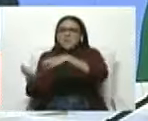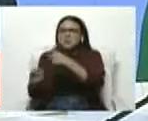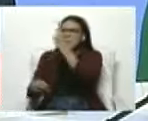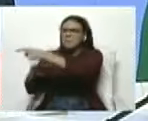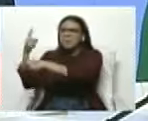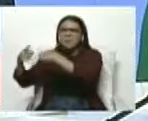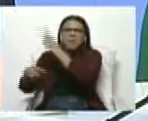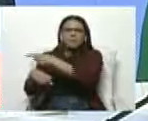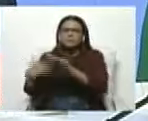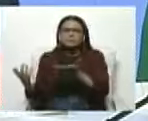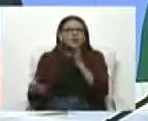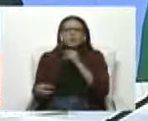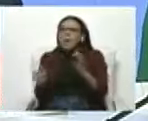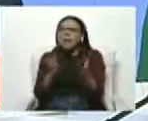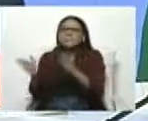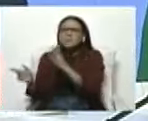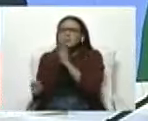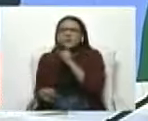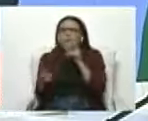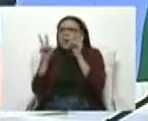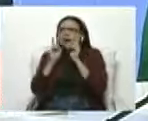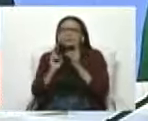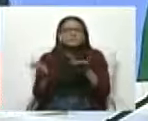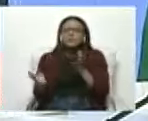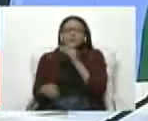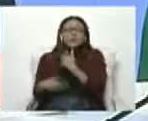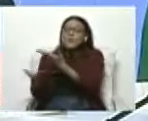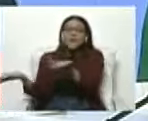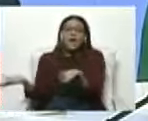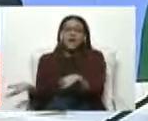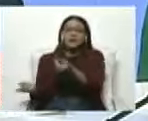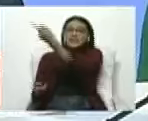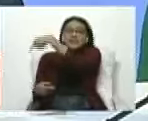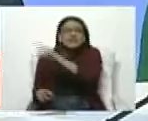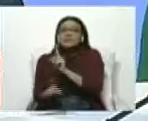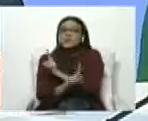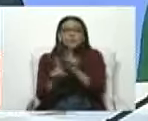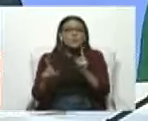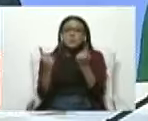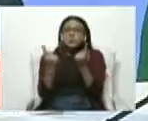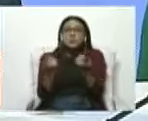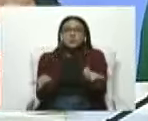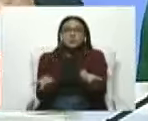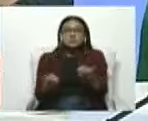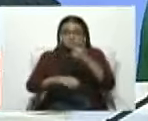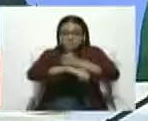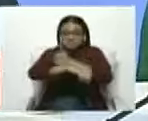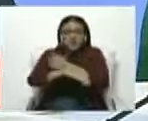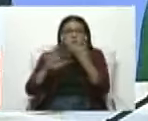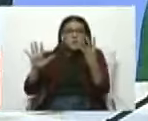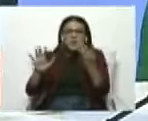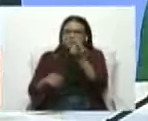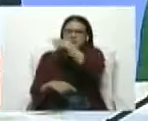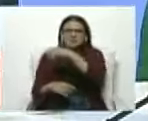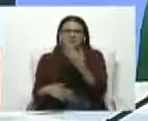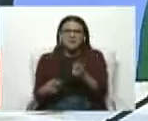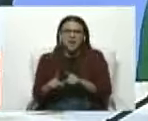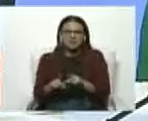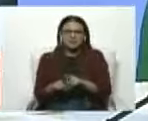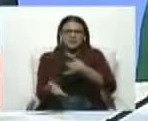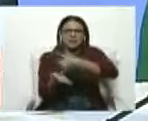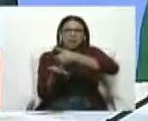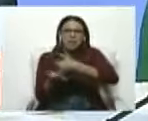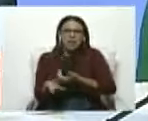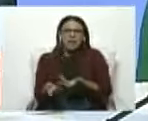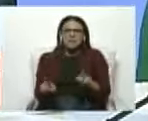para enfrentar los retos de un país como Venezuela? Ninguno de ellos. Ninguno de ellos. Hay unos picos de plata ahí, pero de ahí no